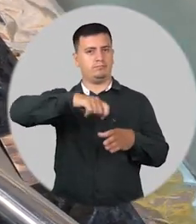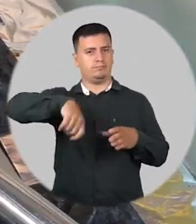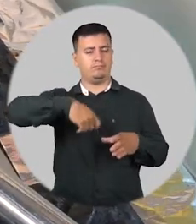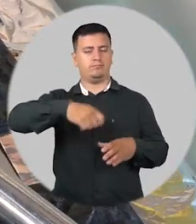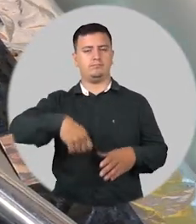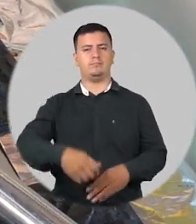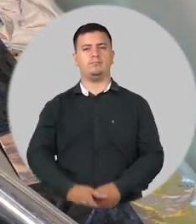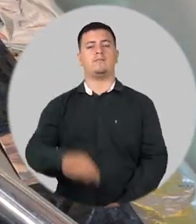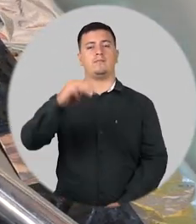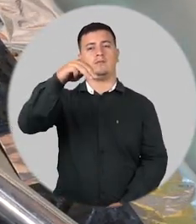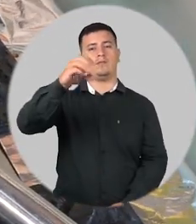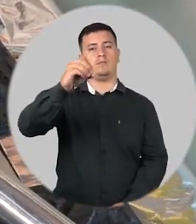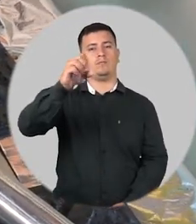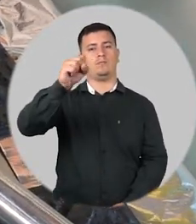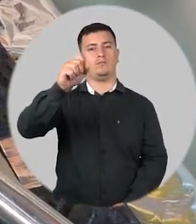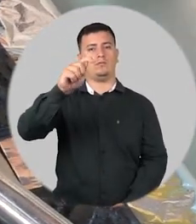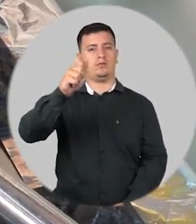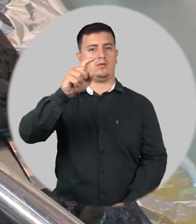la mostaza,